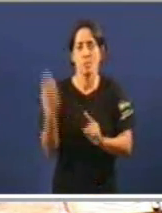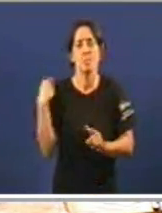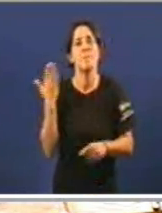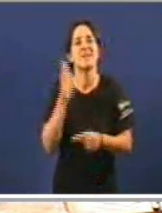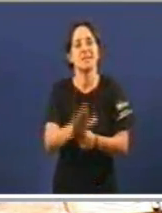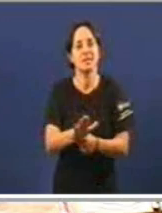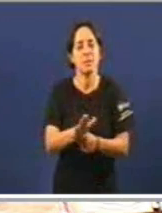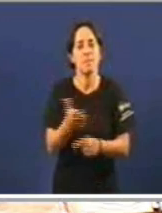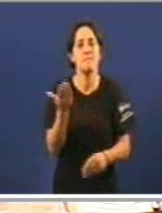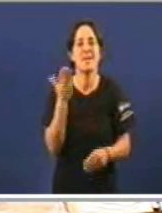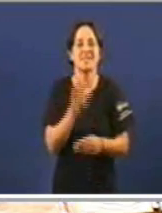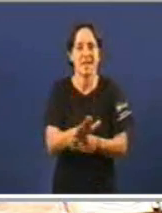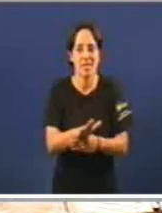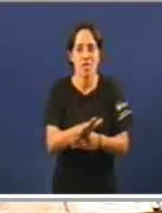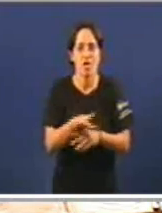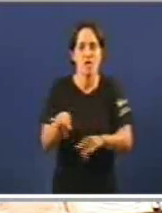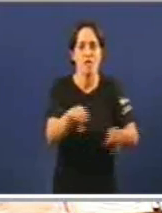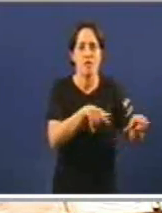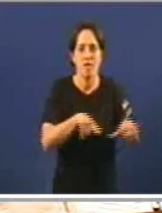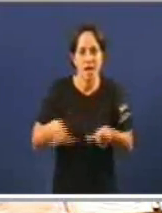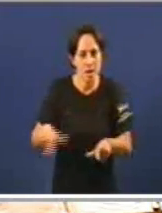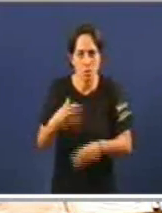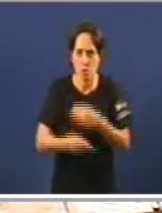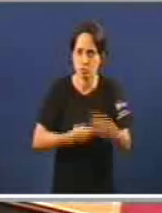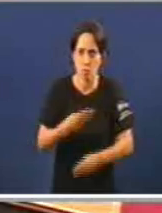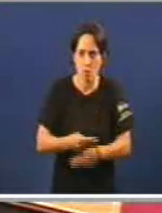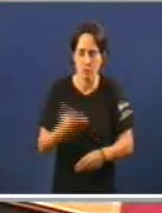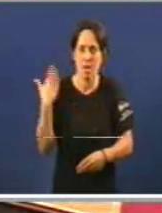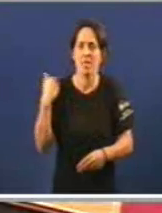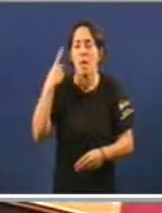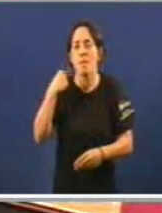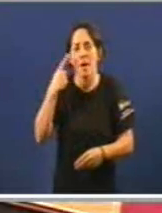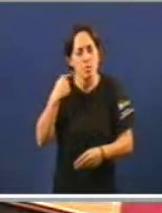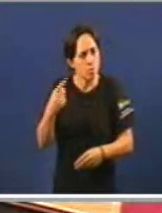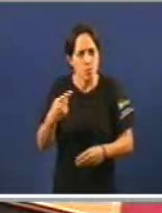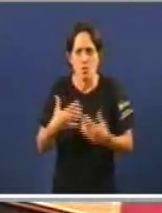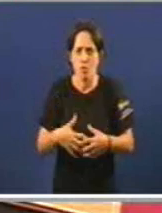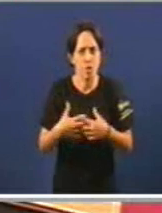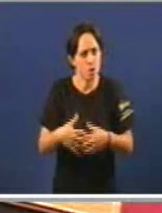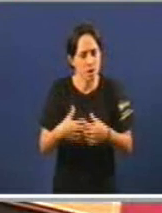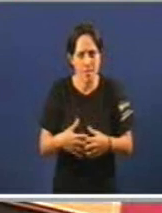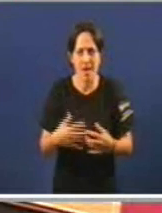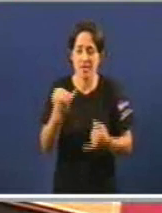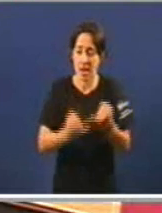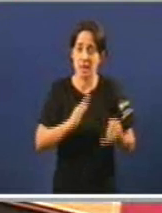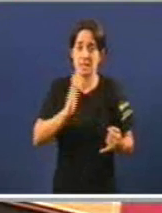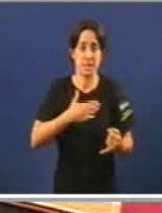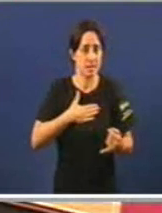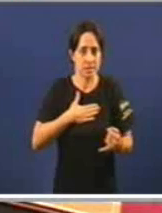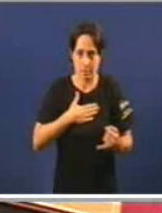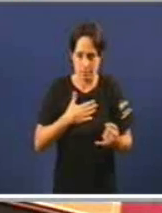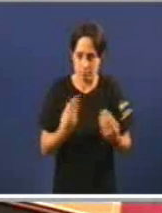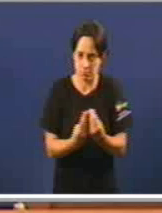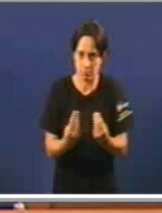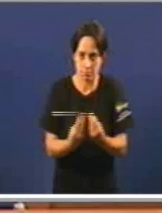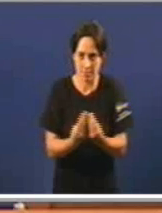presentación de fincas que estaban inutilizadas por bancos que non funcionaban, ao día seguinte estaban colapsados